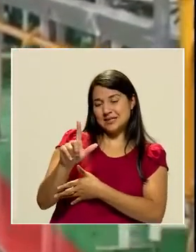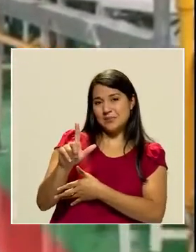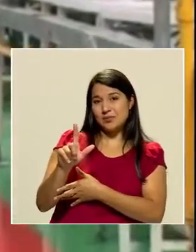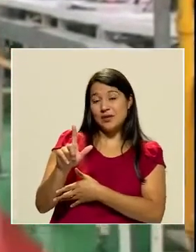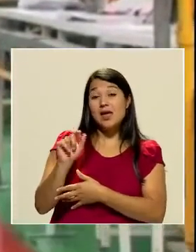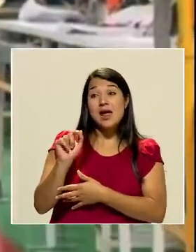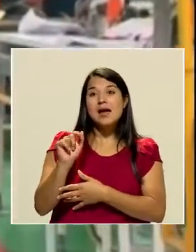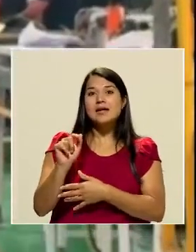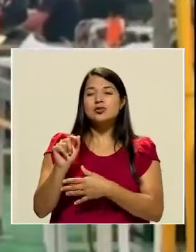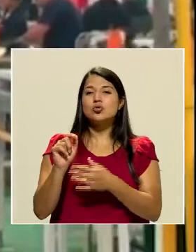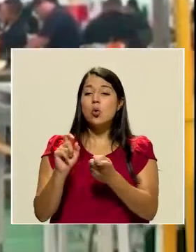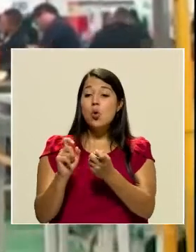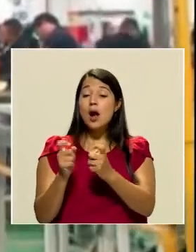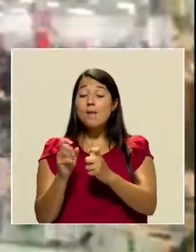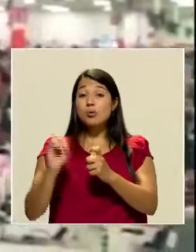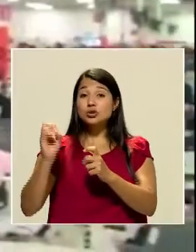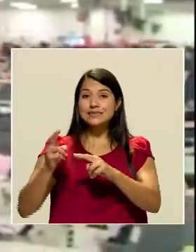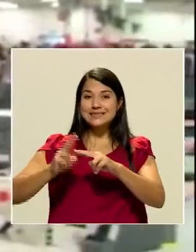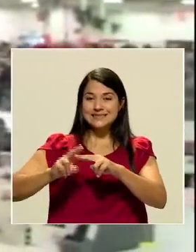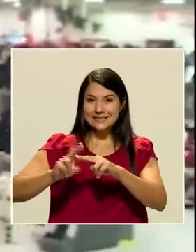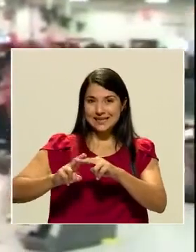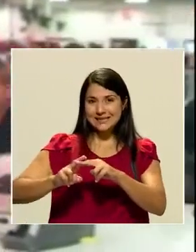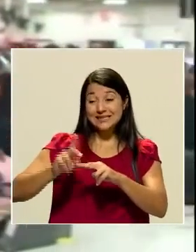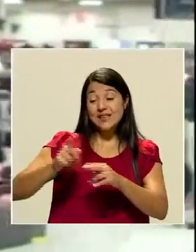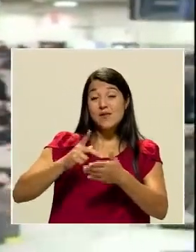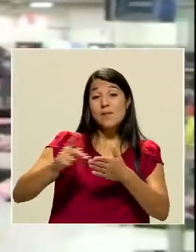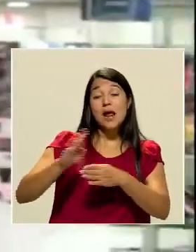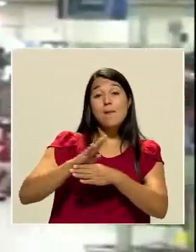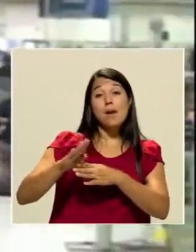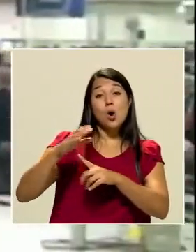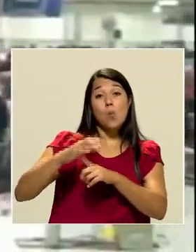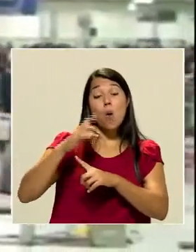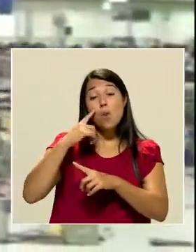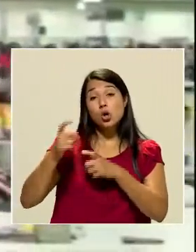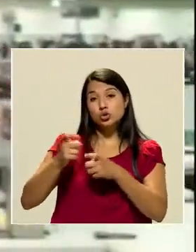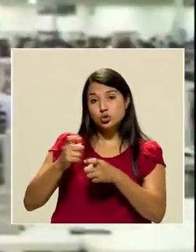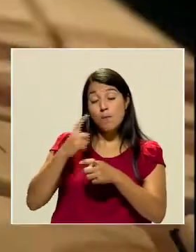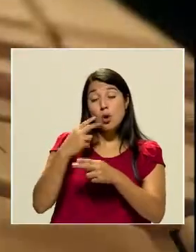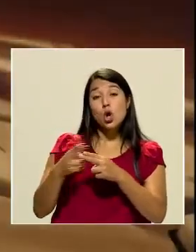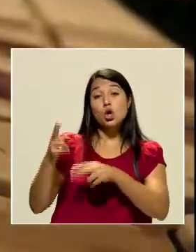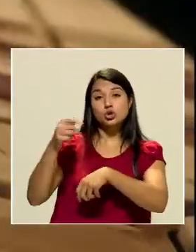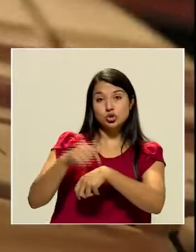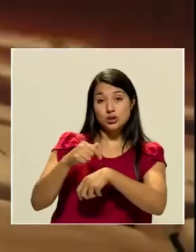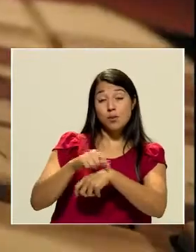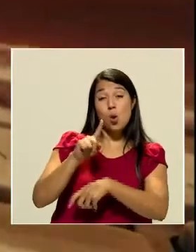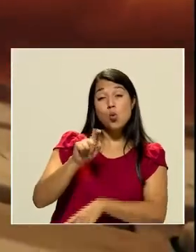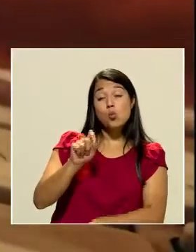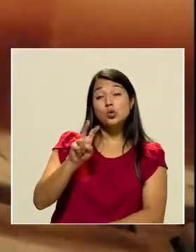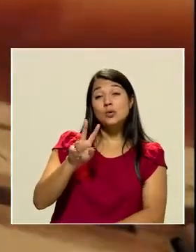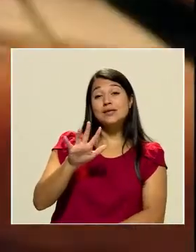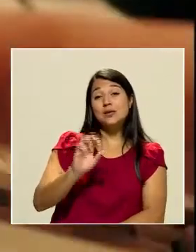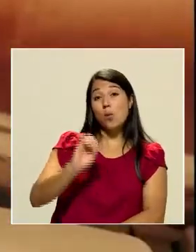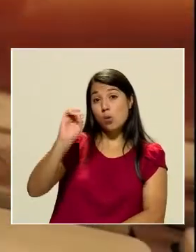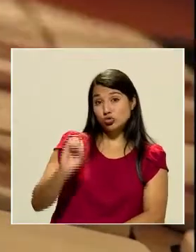y ajusta el plazo de la tasa de interés que debe pagar el Banco Popular por administrar transitoriamente 1.25%